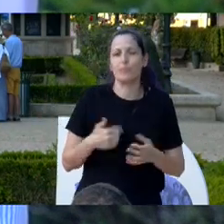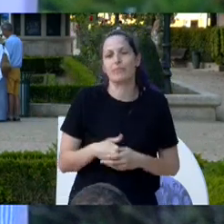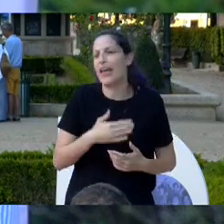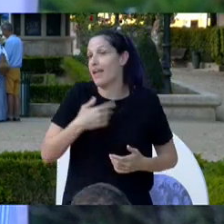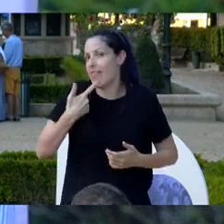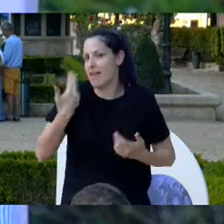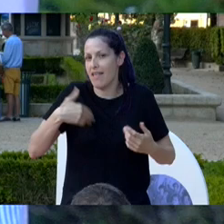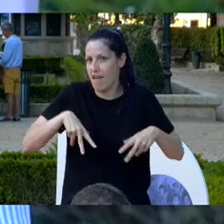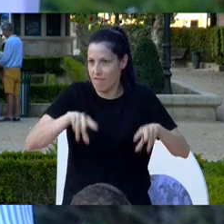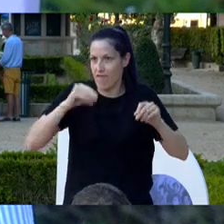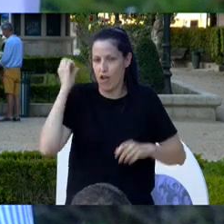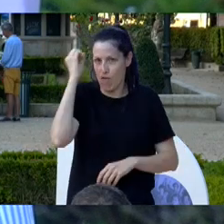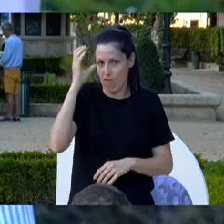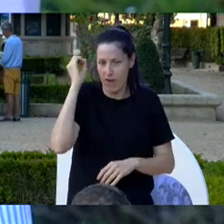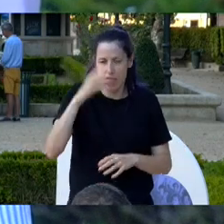Ernestina Otero.